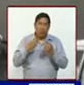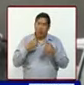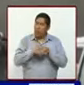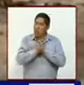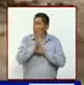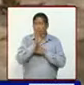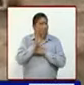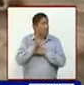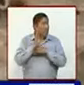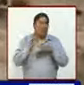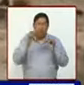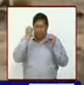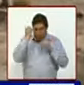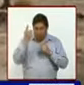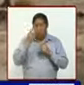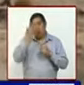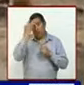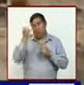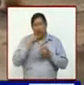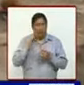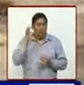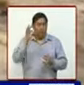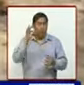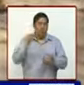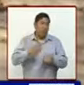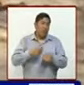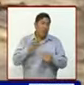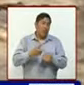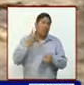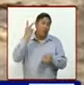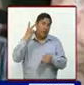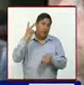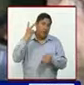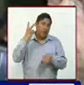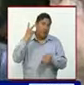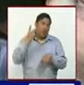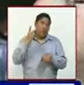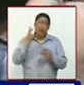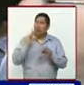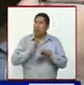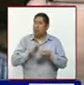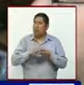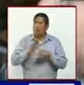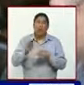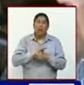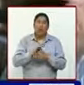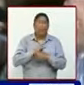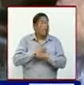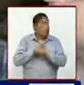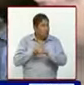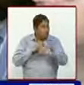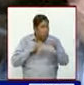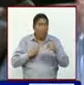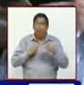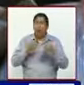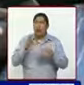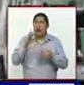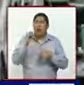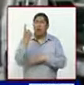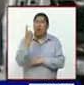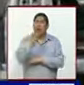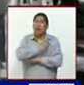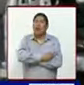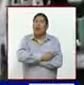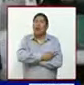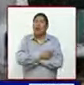lugar en el entendido que habían sido notificados en 2 oportunidades con la acusación del Ministerio Público y han tenido más de 50